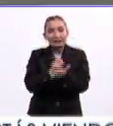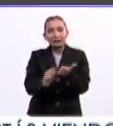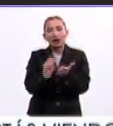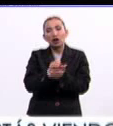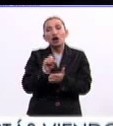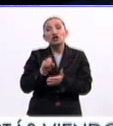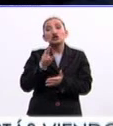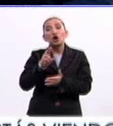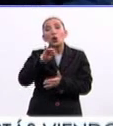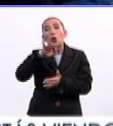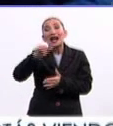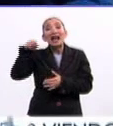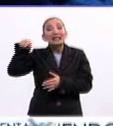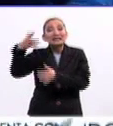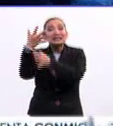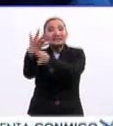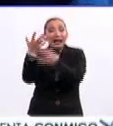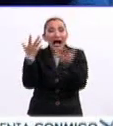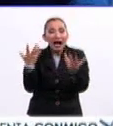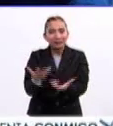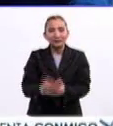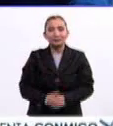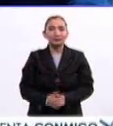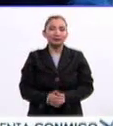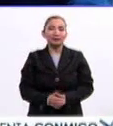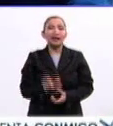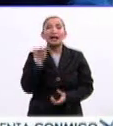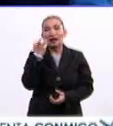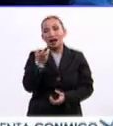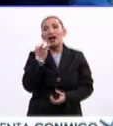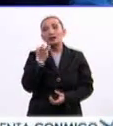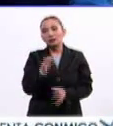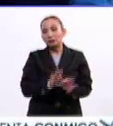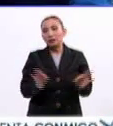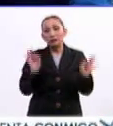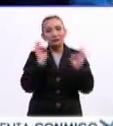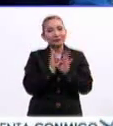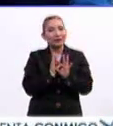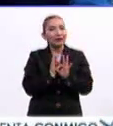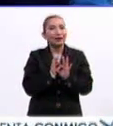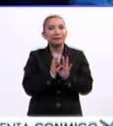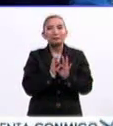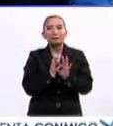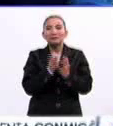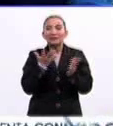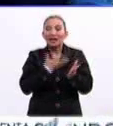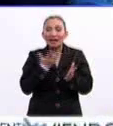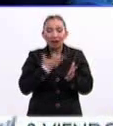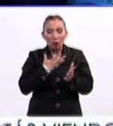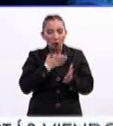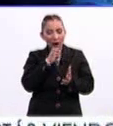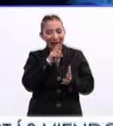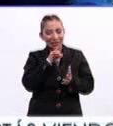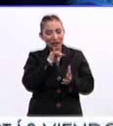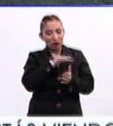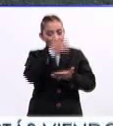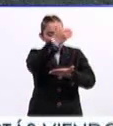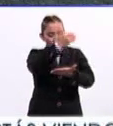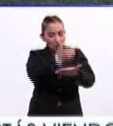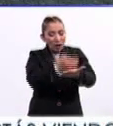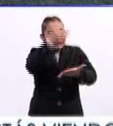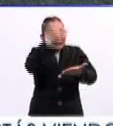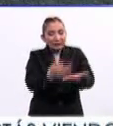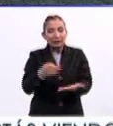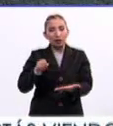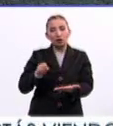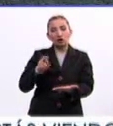escribió. Entonces, eso es elemental, o sea, tener una edición con un texto digno de Sor Juana, el que